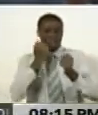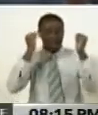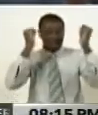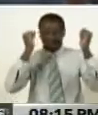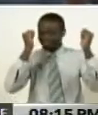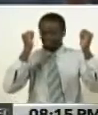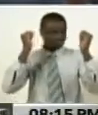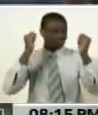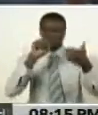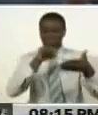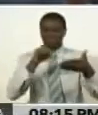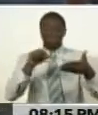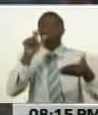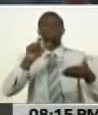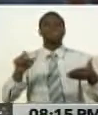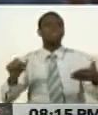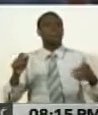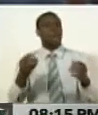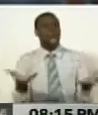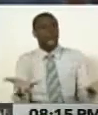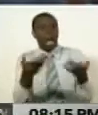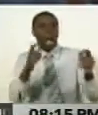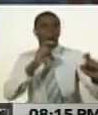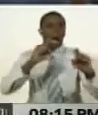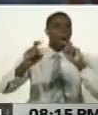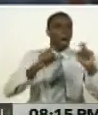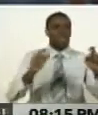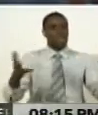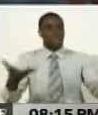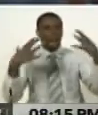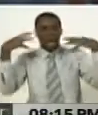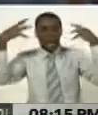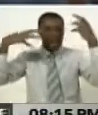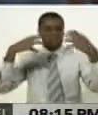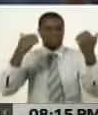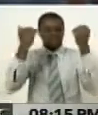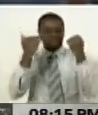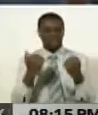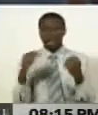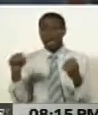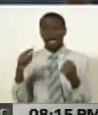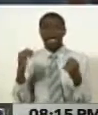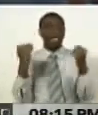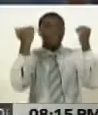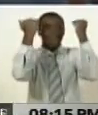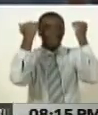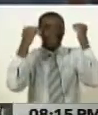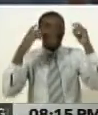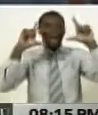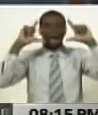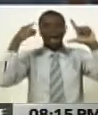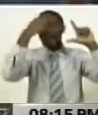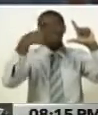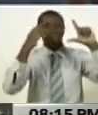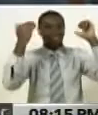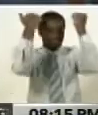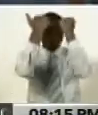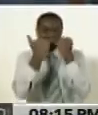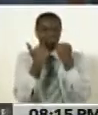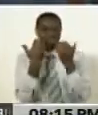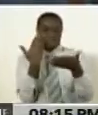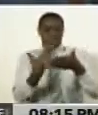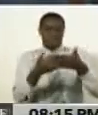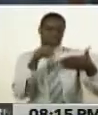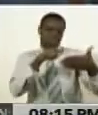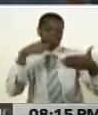son personas que incitan al odio, al terror, y que no muestran un rostro sino una capucha. Y allí están pues las evidencias